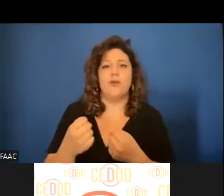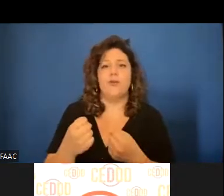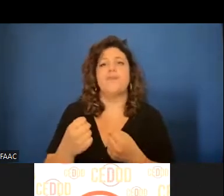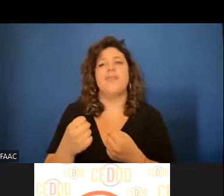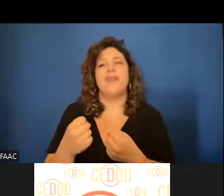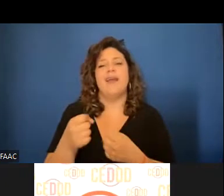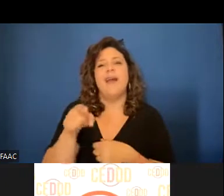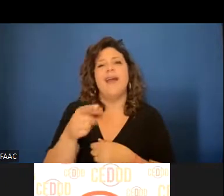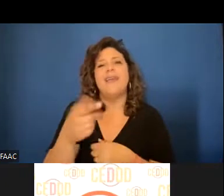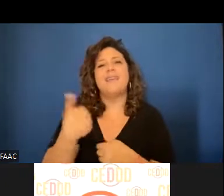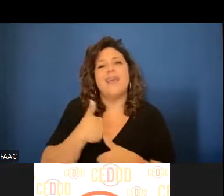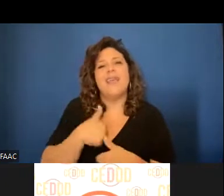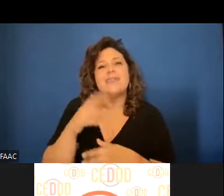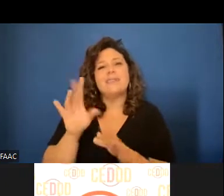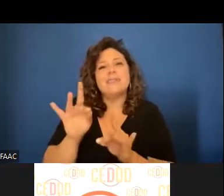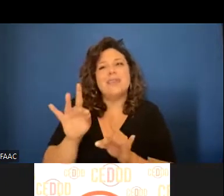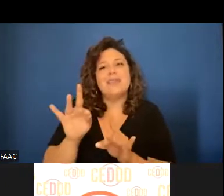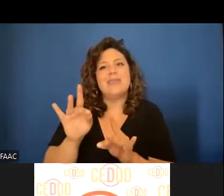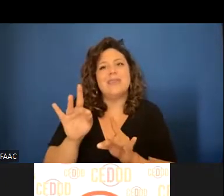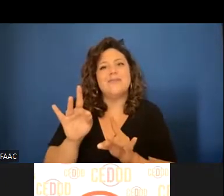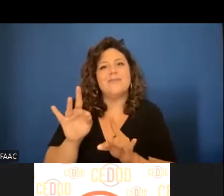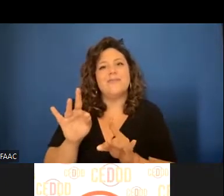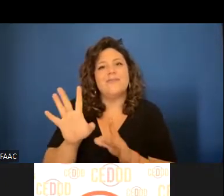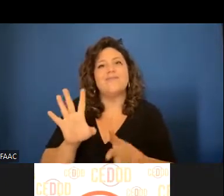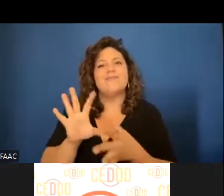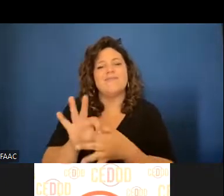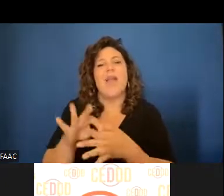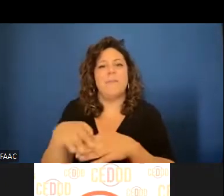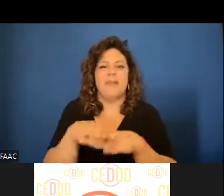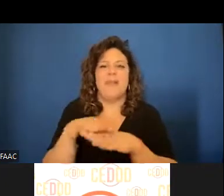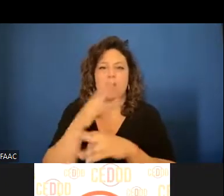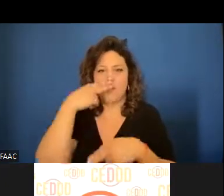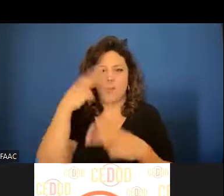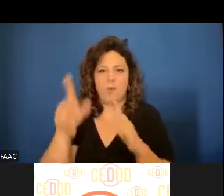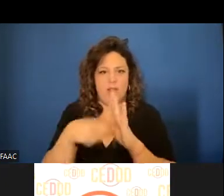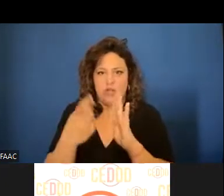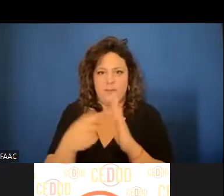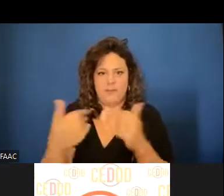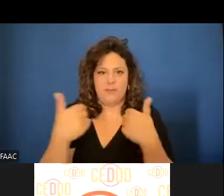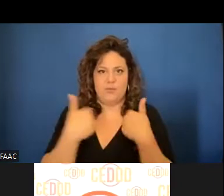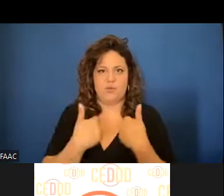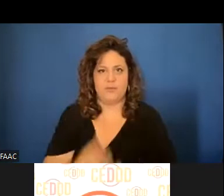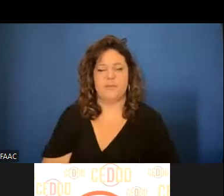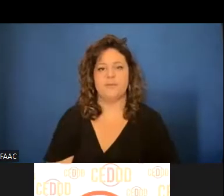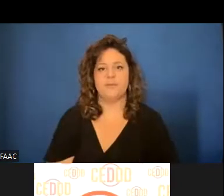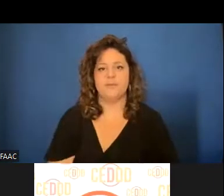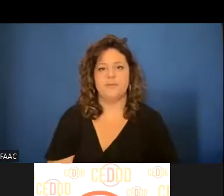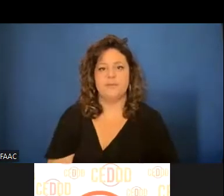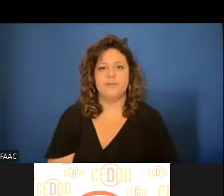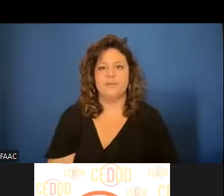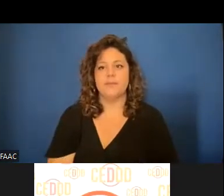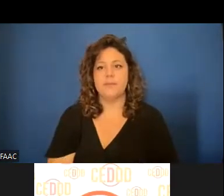desconocimiento bastante importante sobre que las empresas no pueden dar lugar a la nulidad en el tema de que se despida a un trabajador cuando tenga una